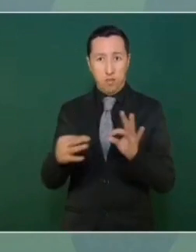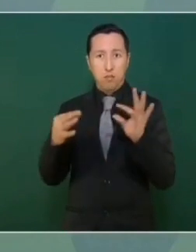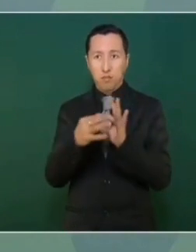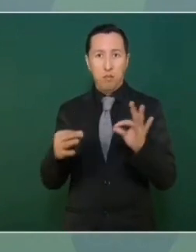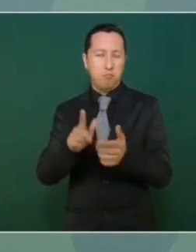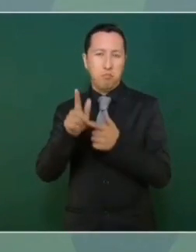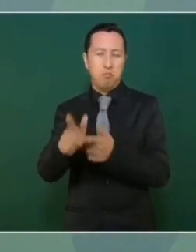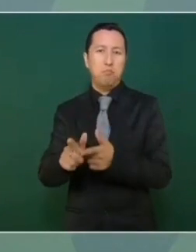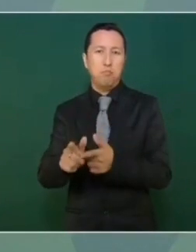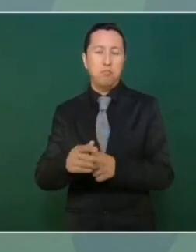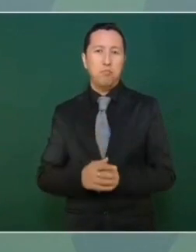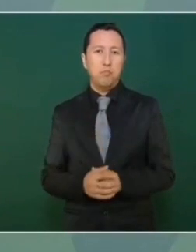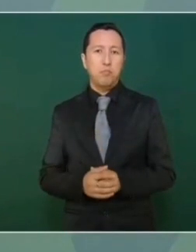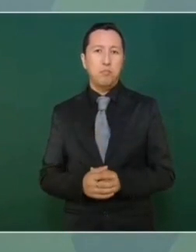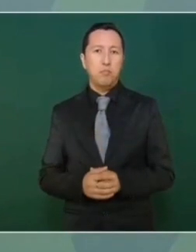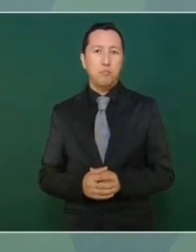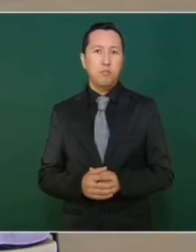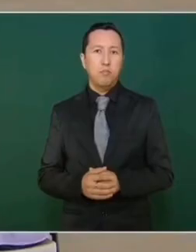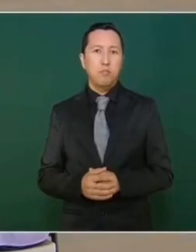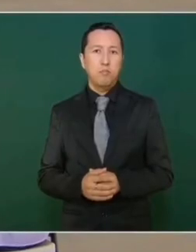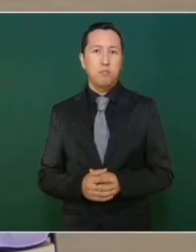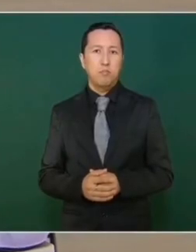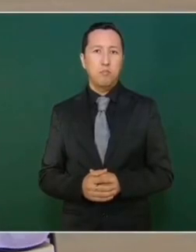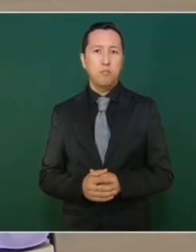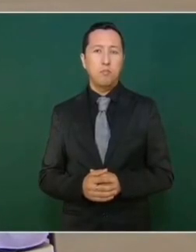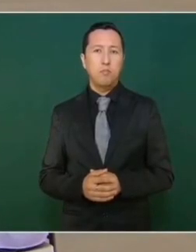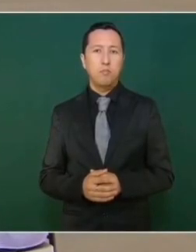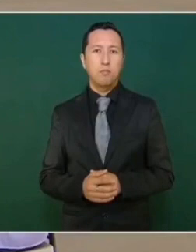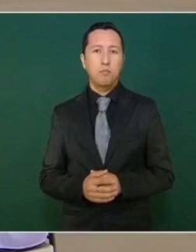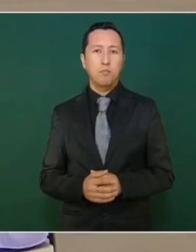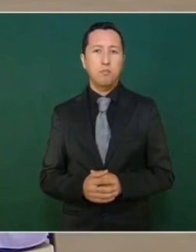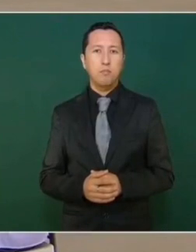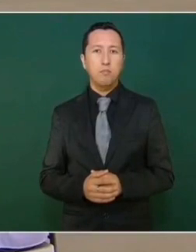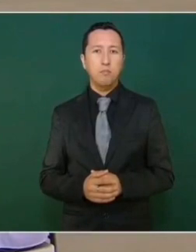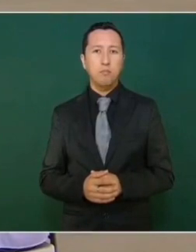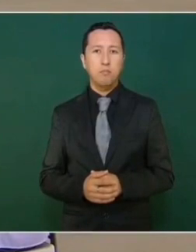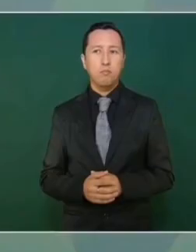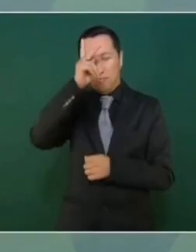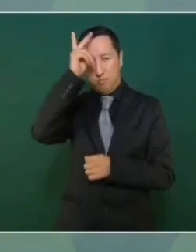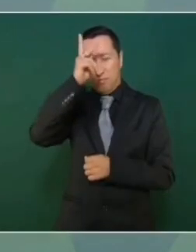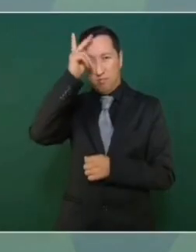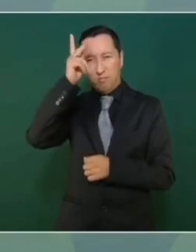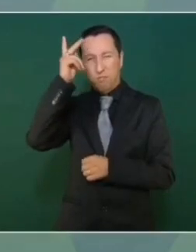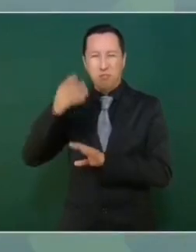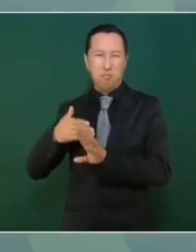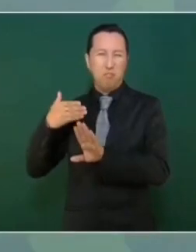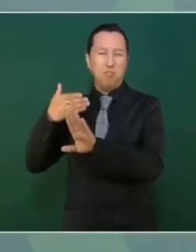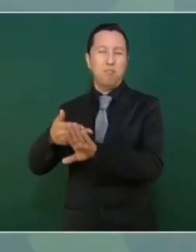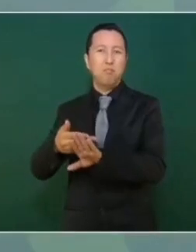que fue un golpe del conservadurismo del Perú, de